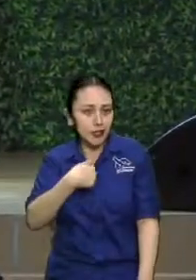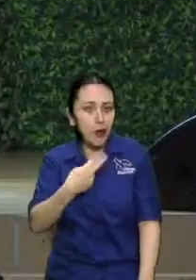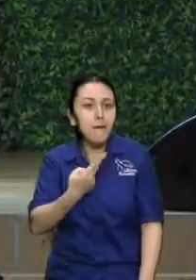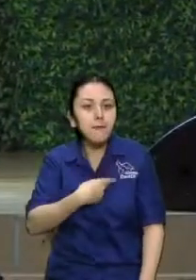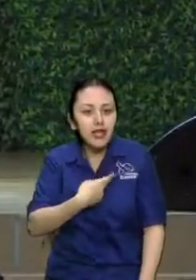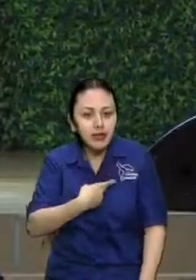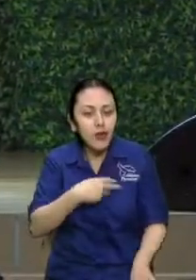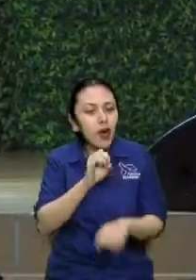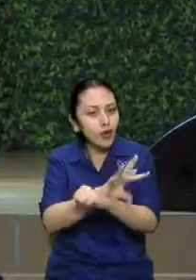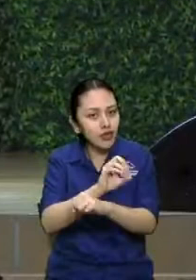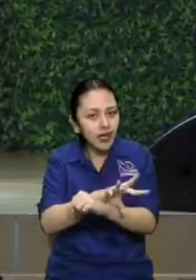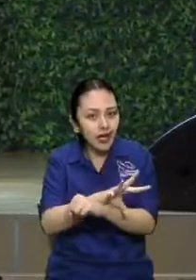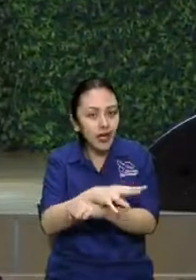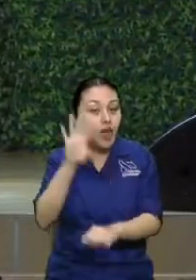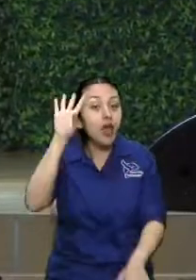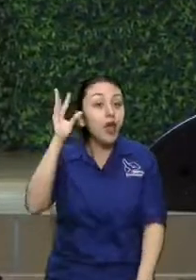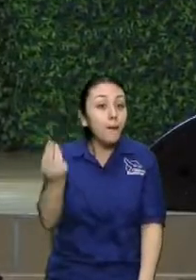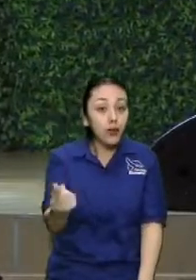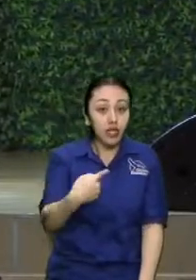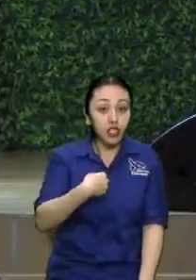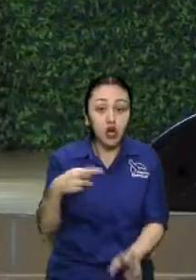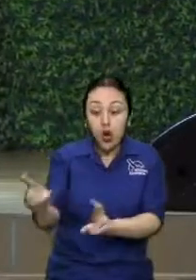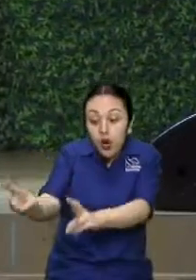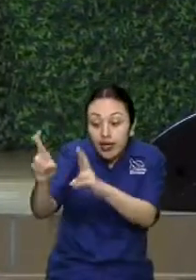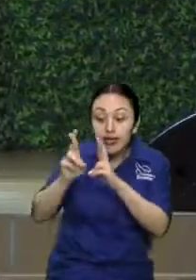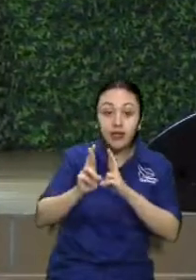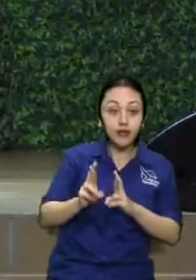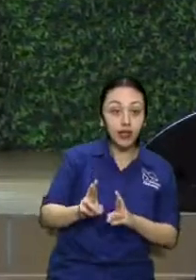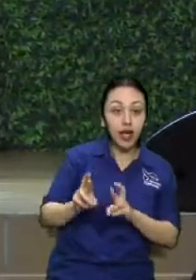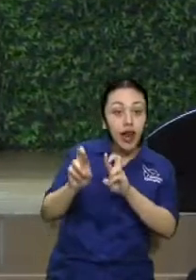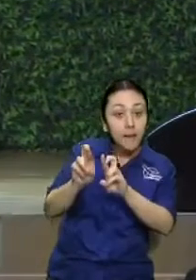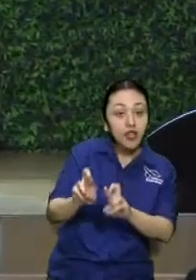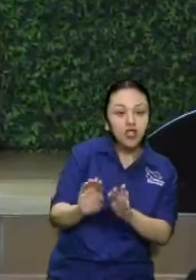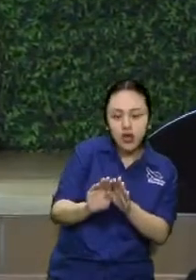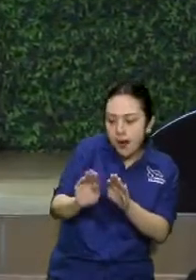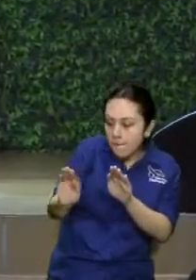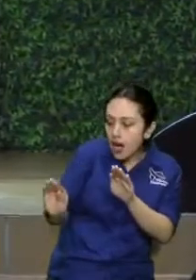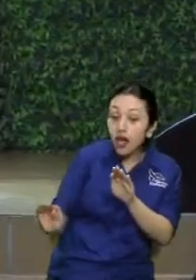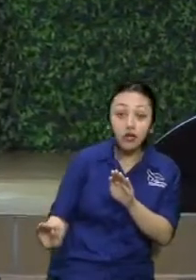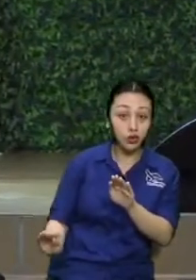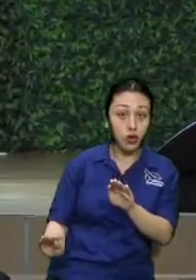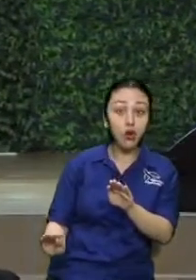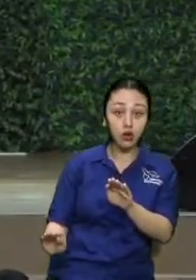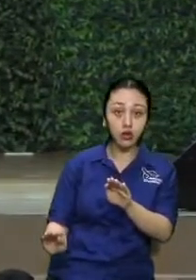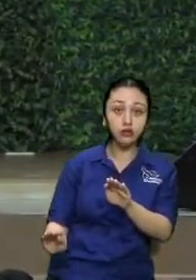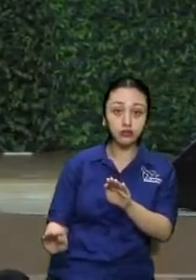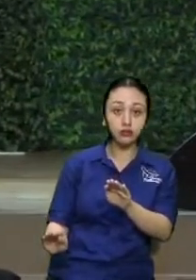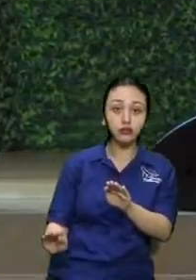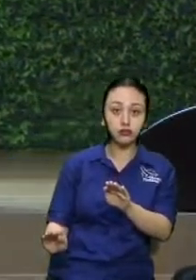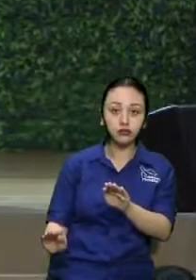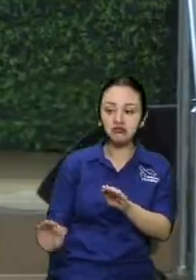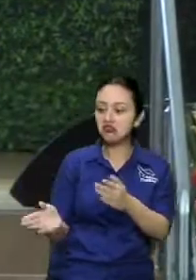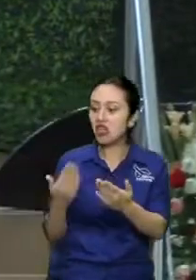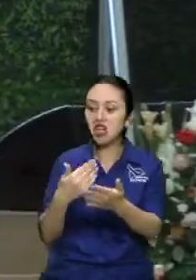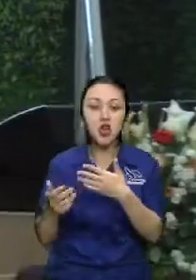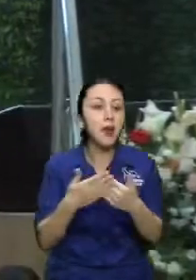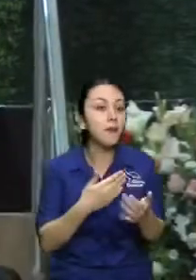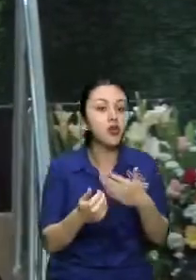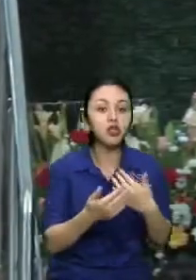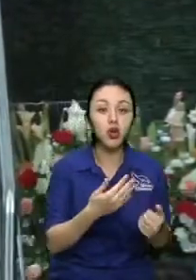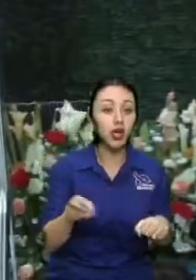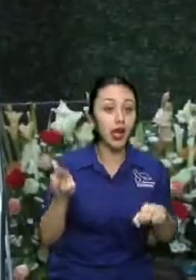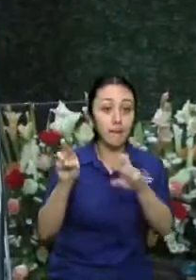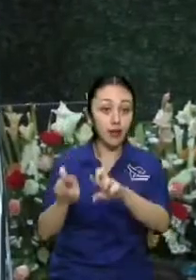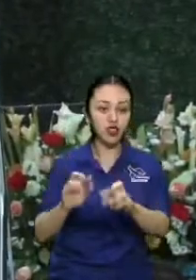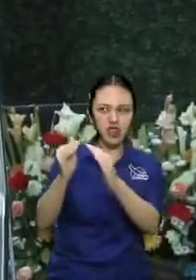al menor y no me puse a despotricar contra el mayor. Ah, no me recibió. Como algunos hermanos que yo no los puedo recibir